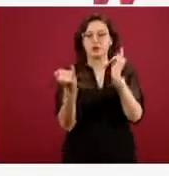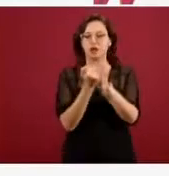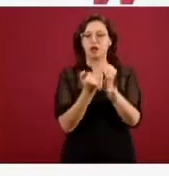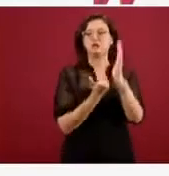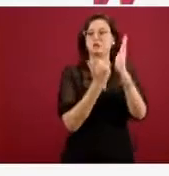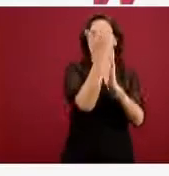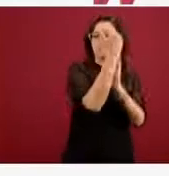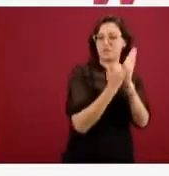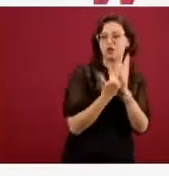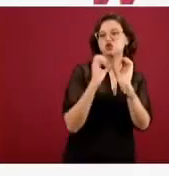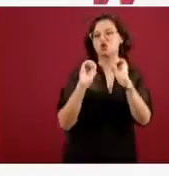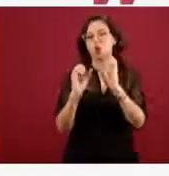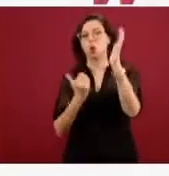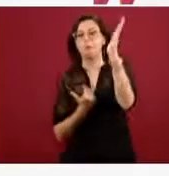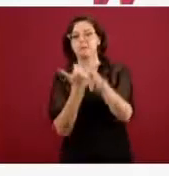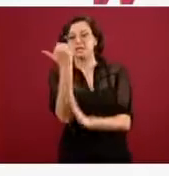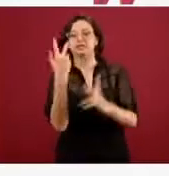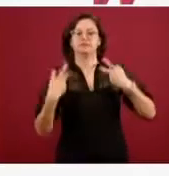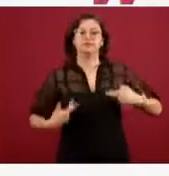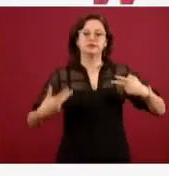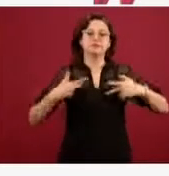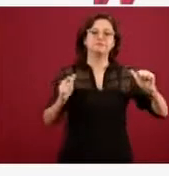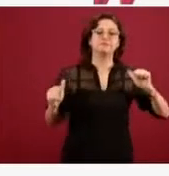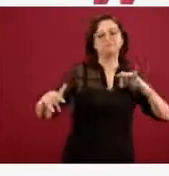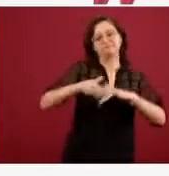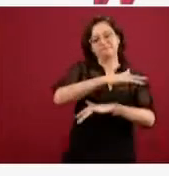o disminuido esta movilidad.